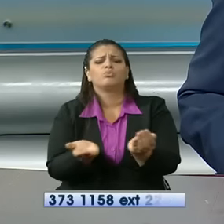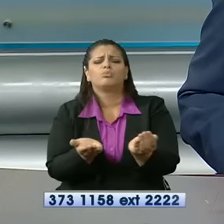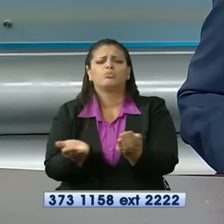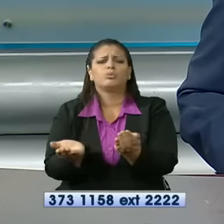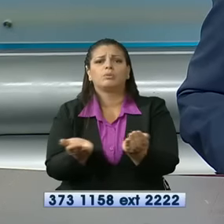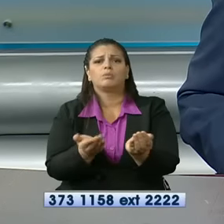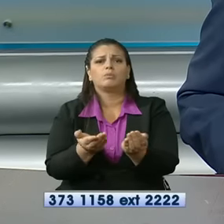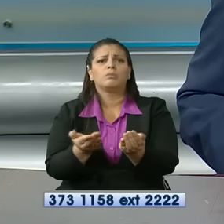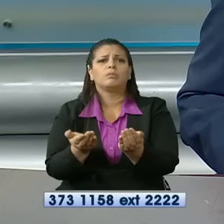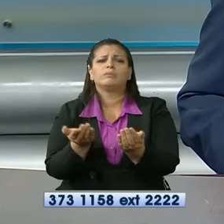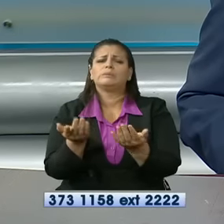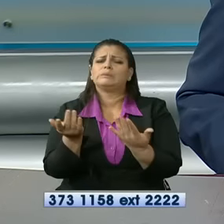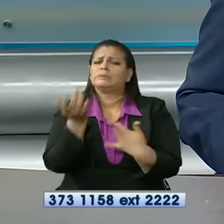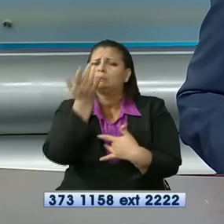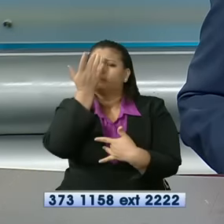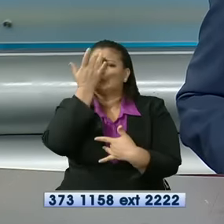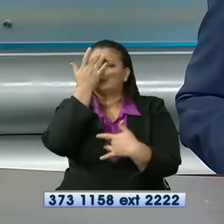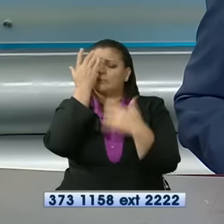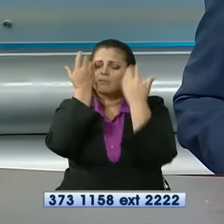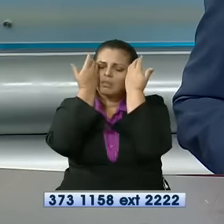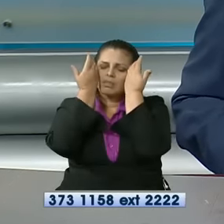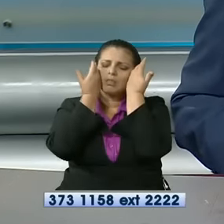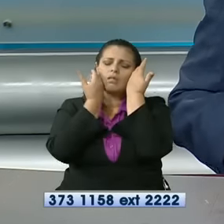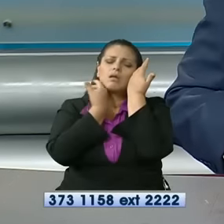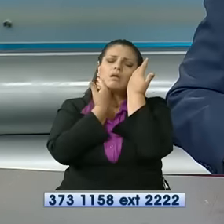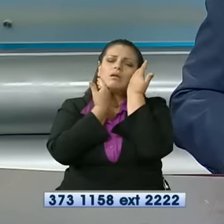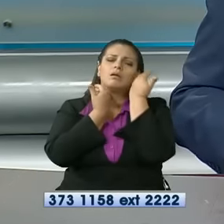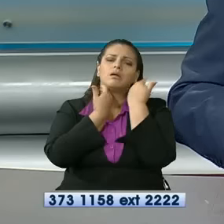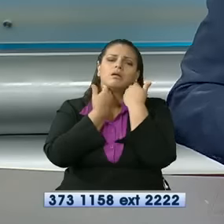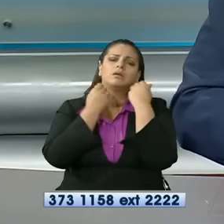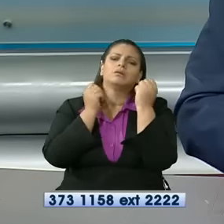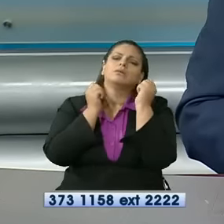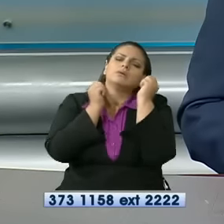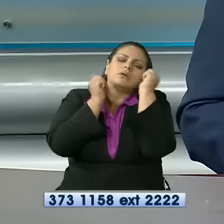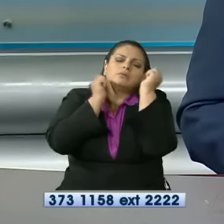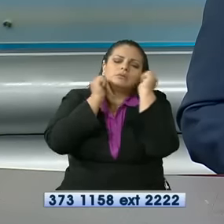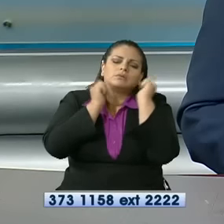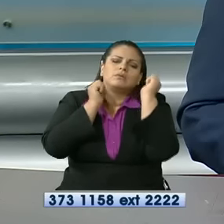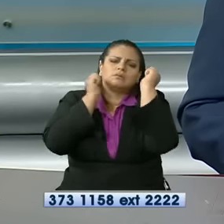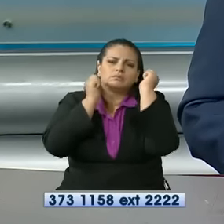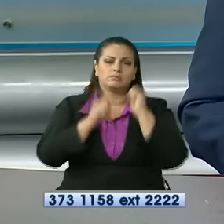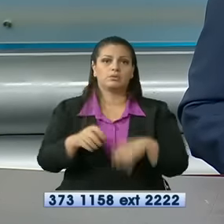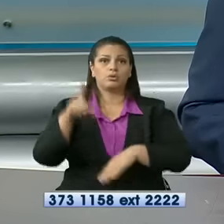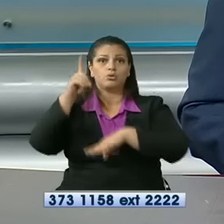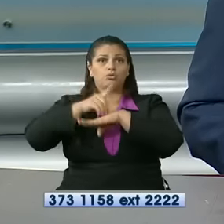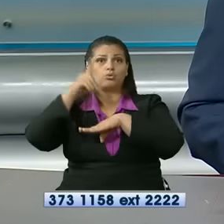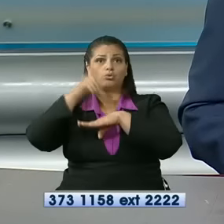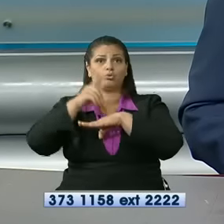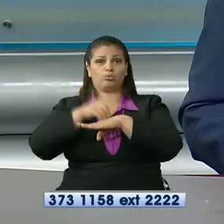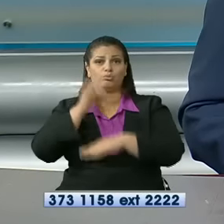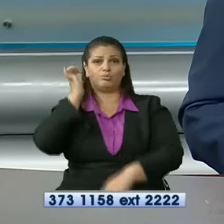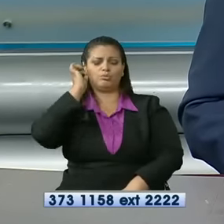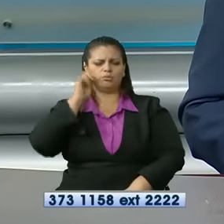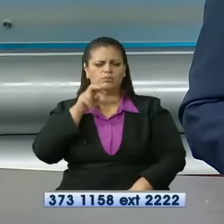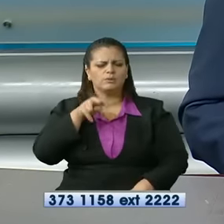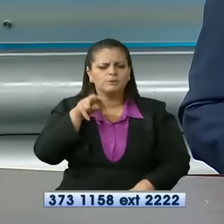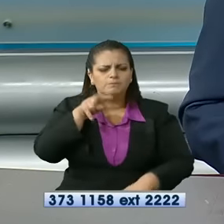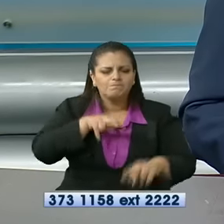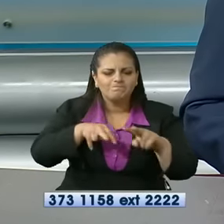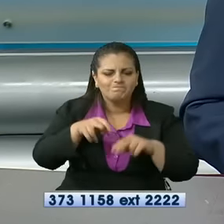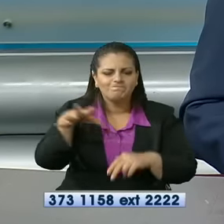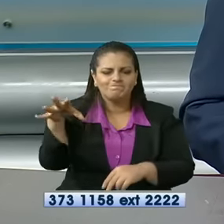de abstinencia. Una pediatra del hospital indica que eso se debe a que la madre del bebé